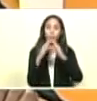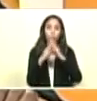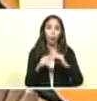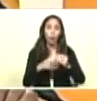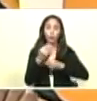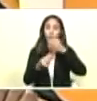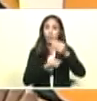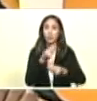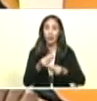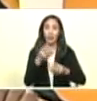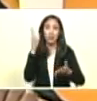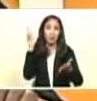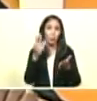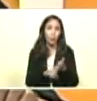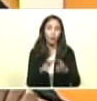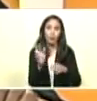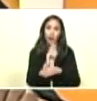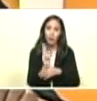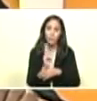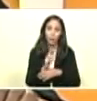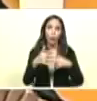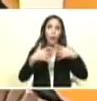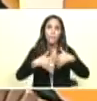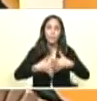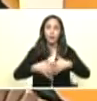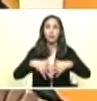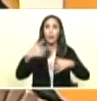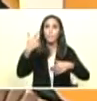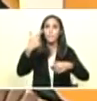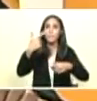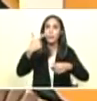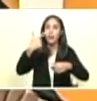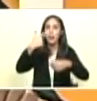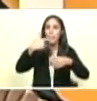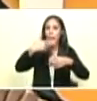cumplimiento a la empresa PDVSA,